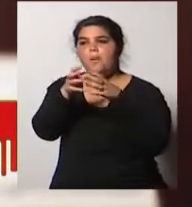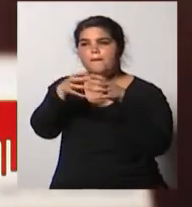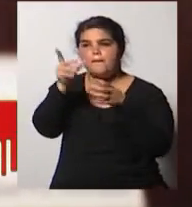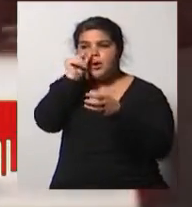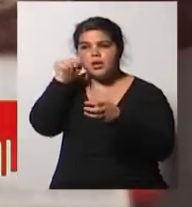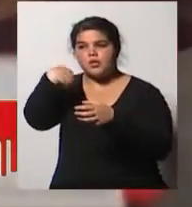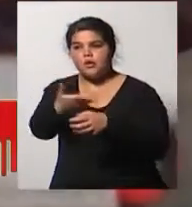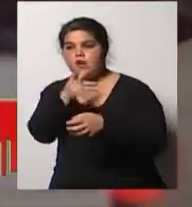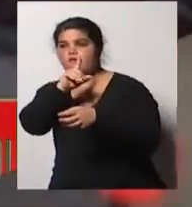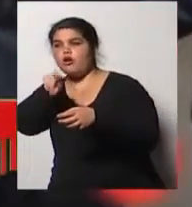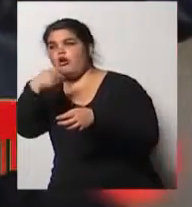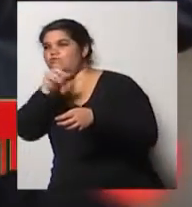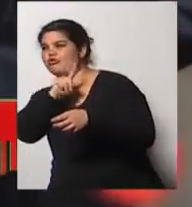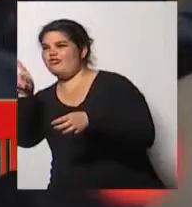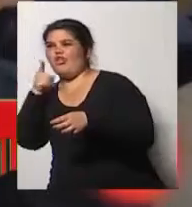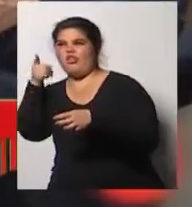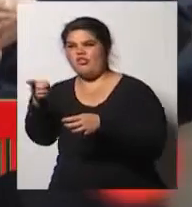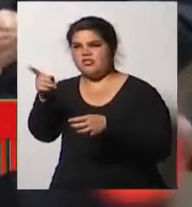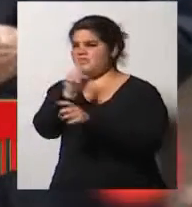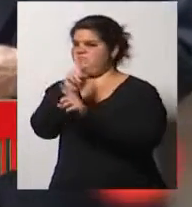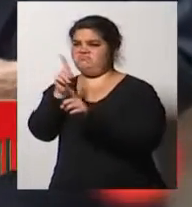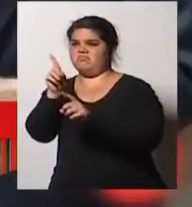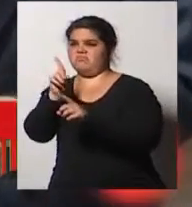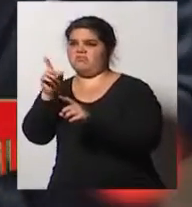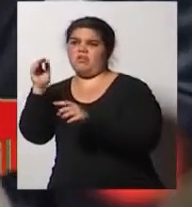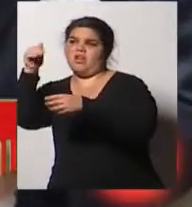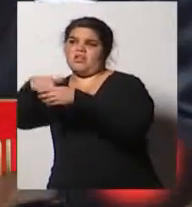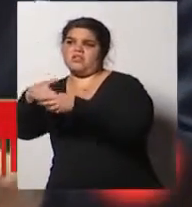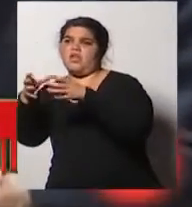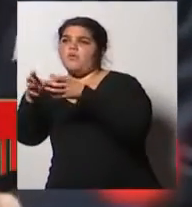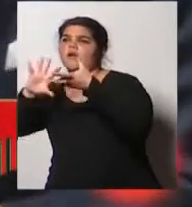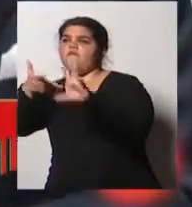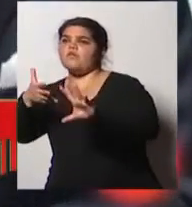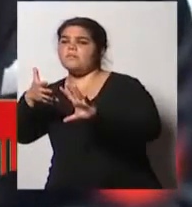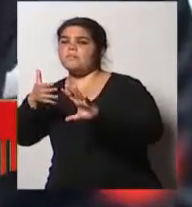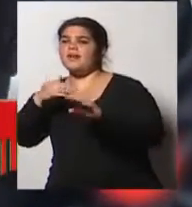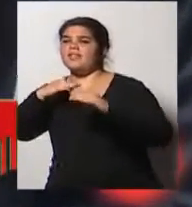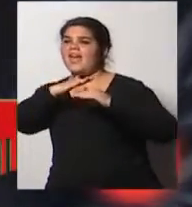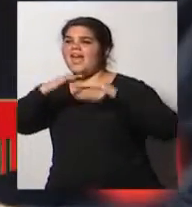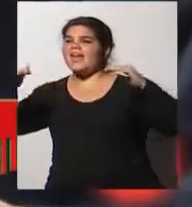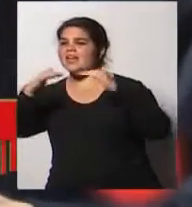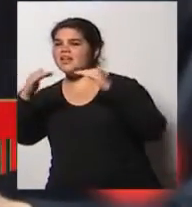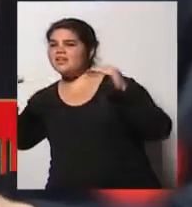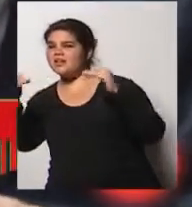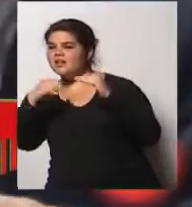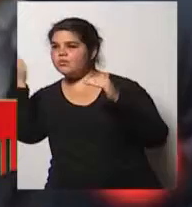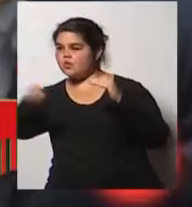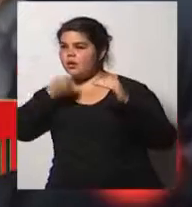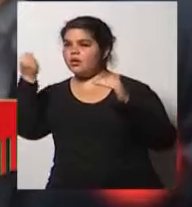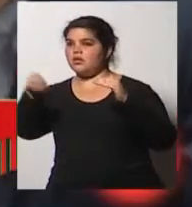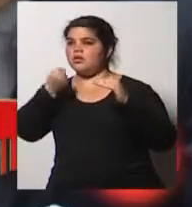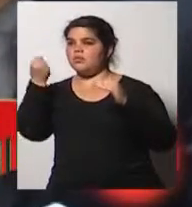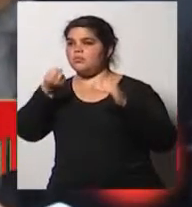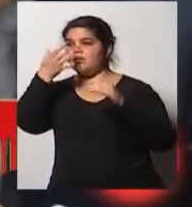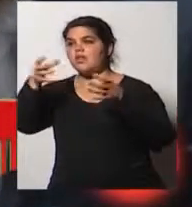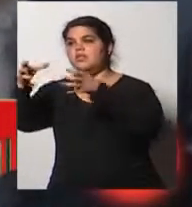en el sentido de función política, es decir, es el equilibrio o el contrapeso importante que tienen los